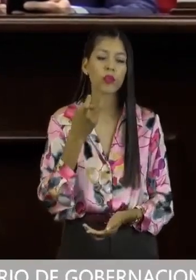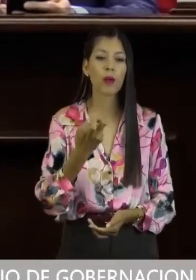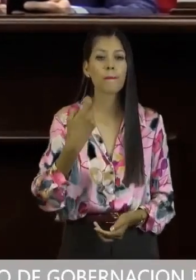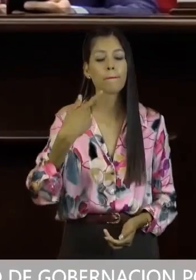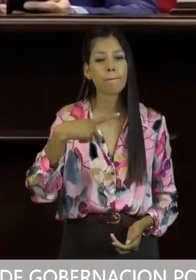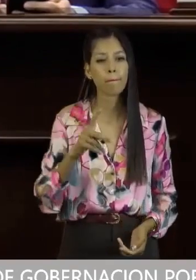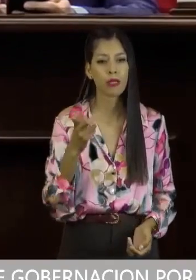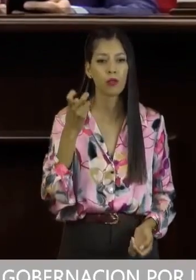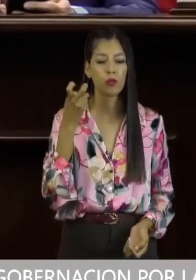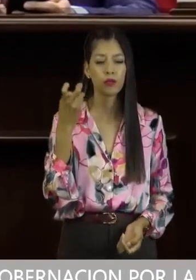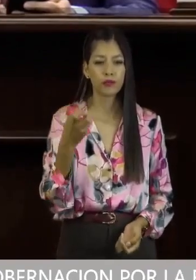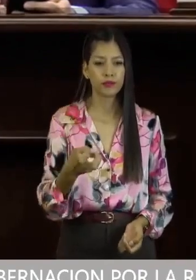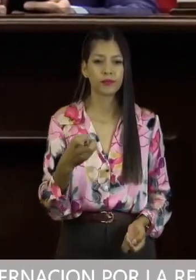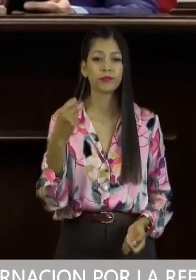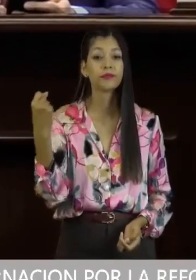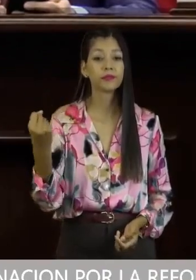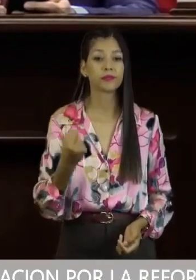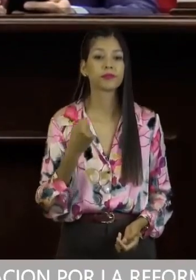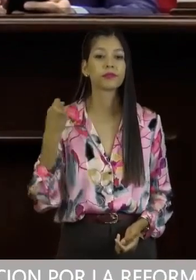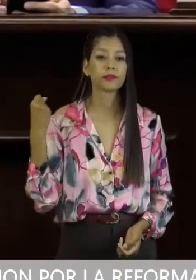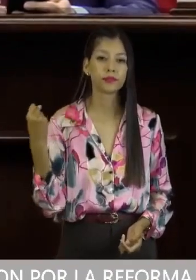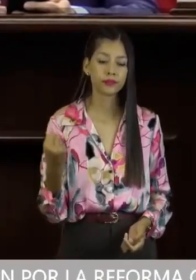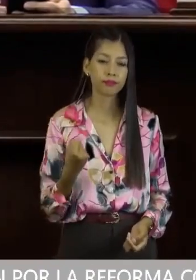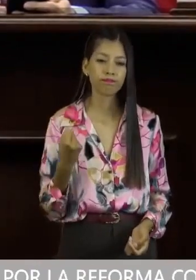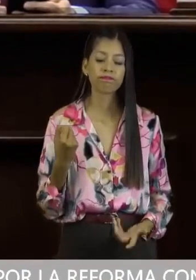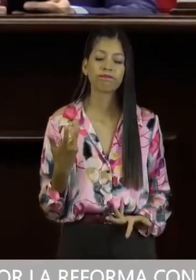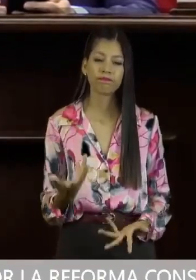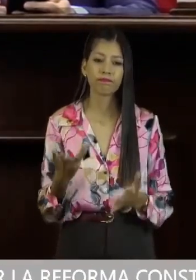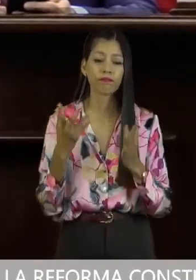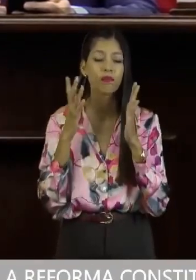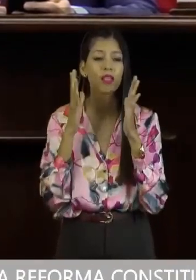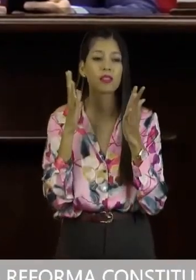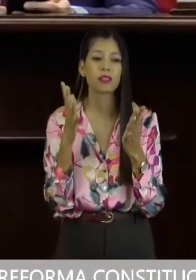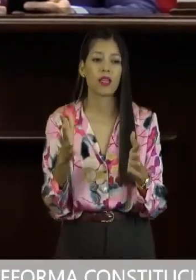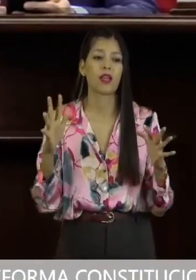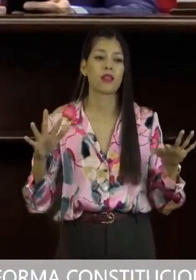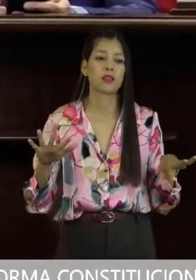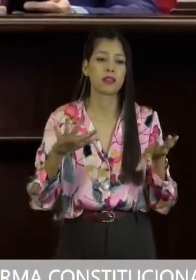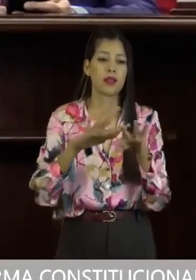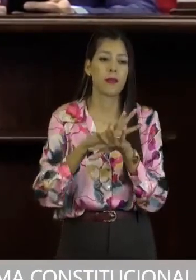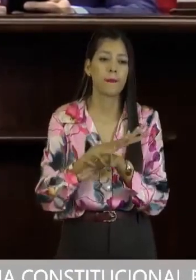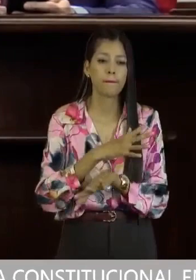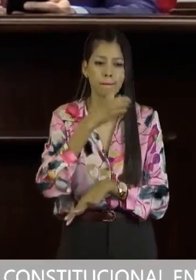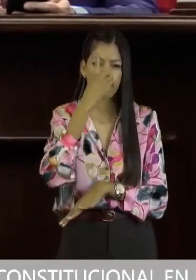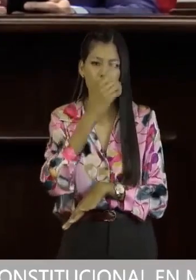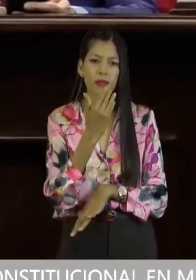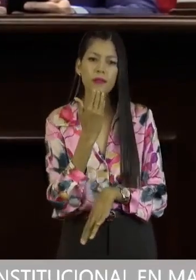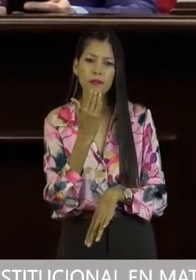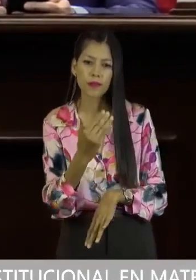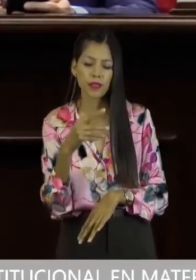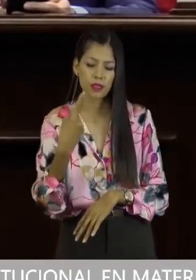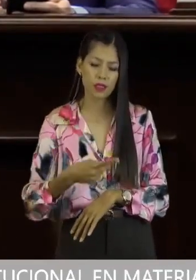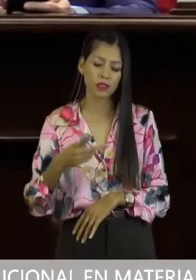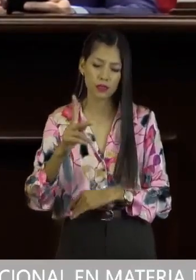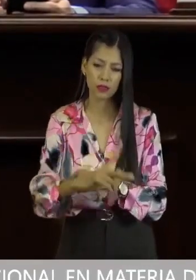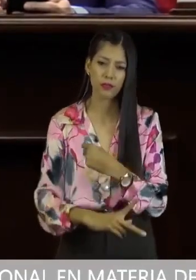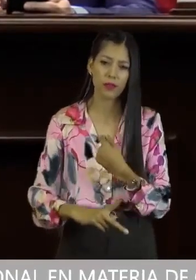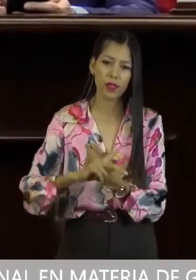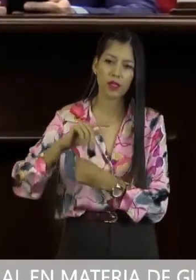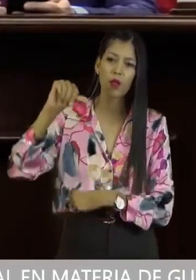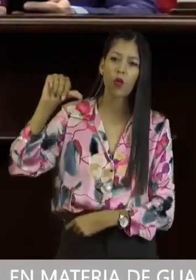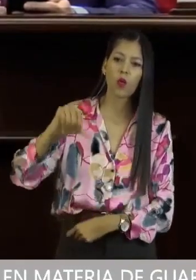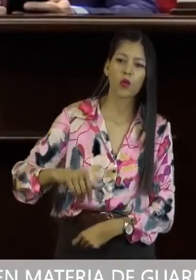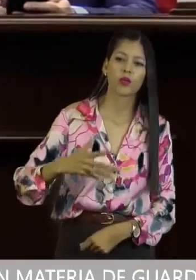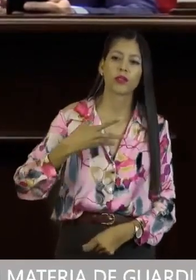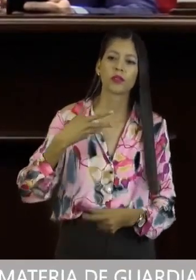pero eso afortunadamente ya cambió para bien de este país. Hoy hay